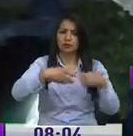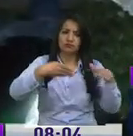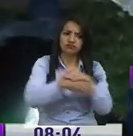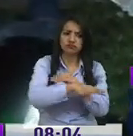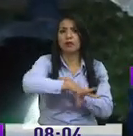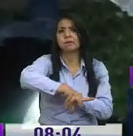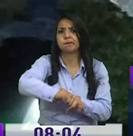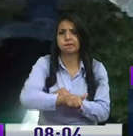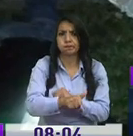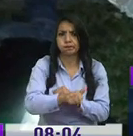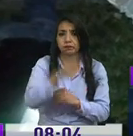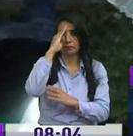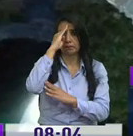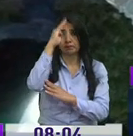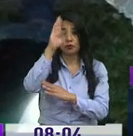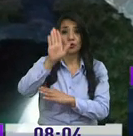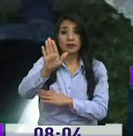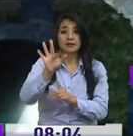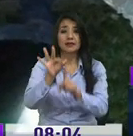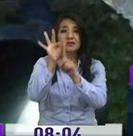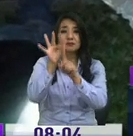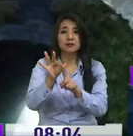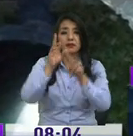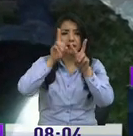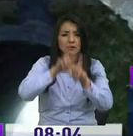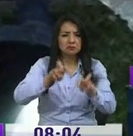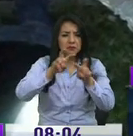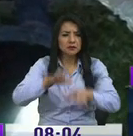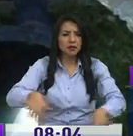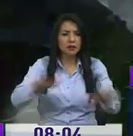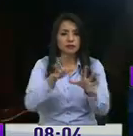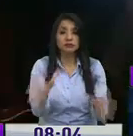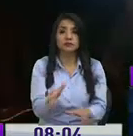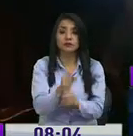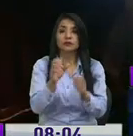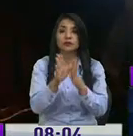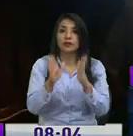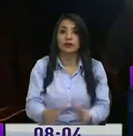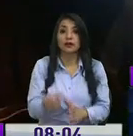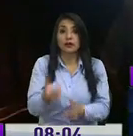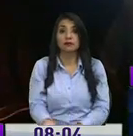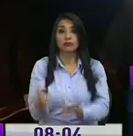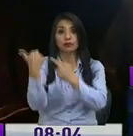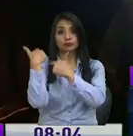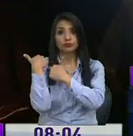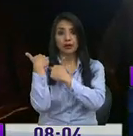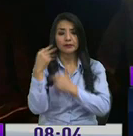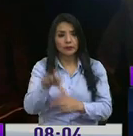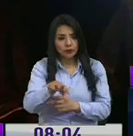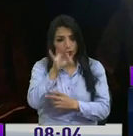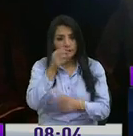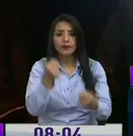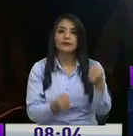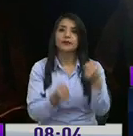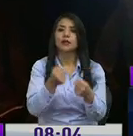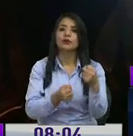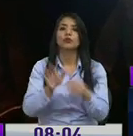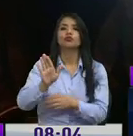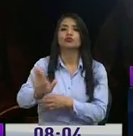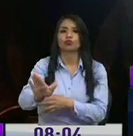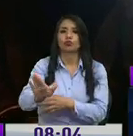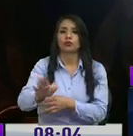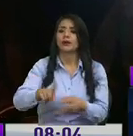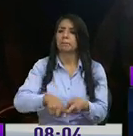entregada a agentes de la Dirección General de Inteligencia para la Seguridad Ciudadana, quienes lograron identificar el vehículo en el que se movilizaban y empezó